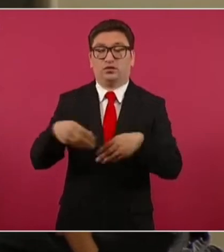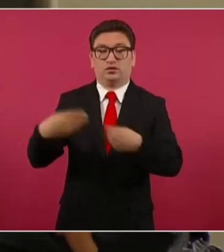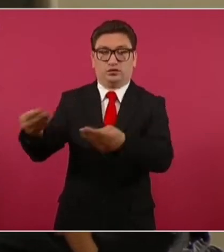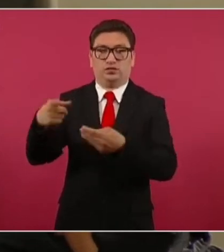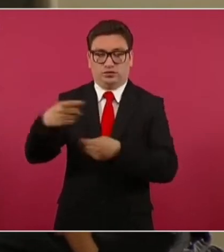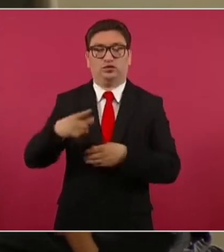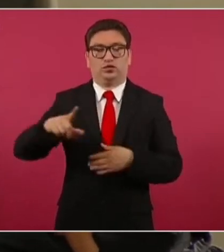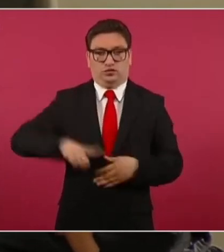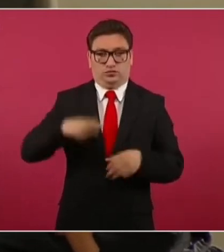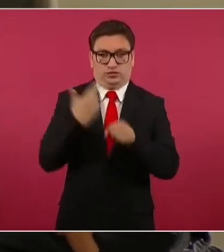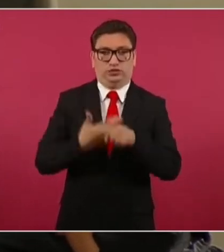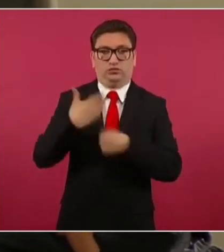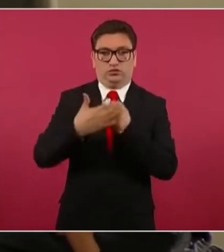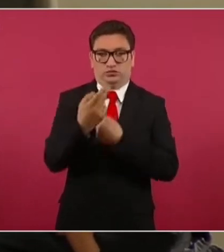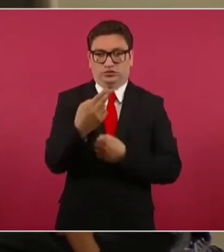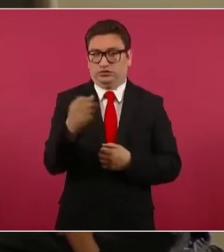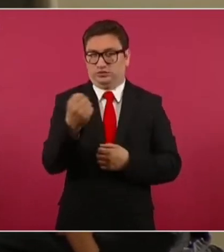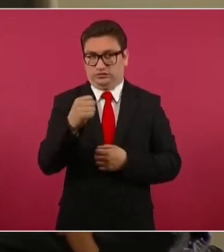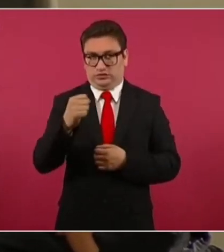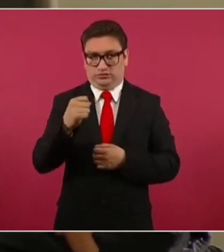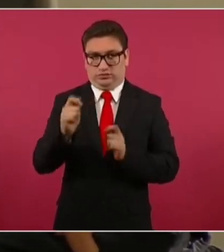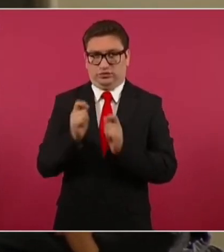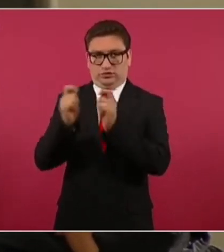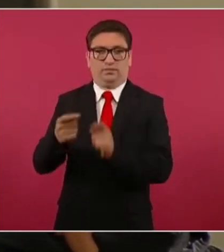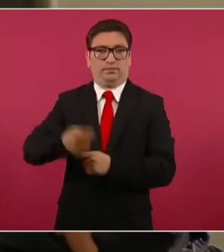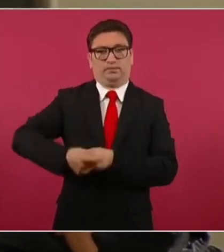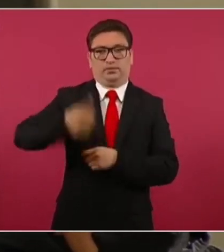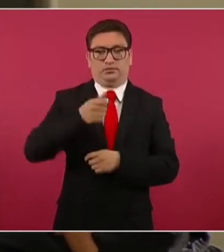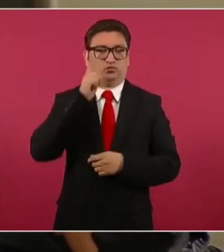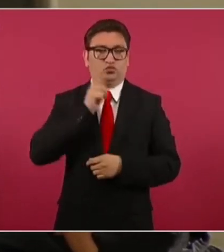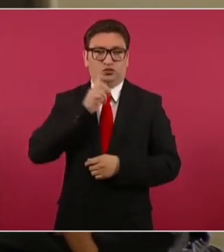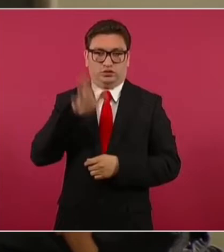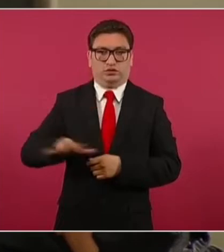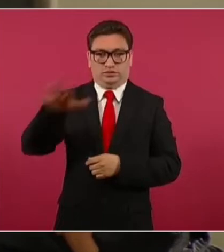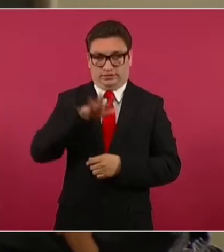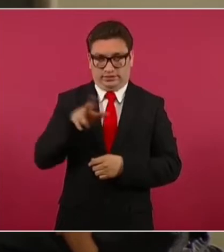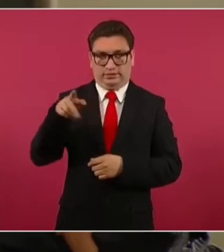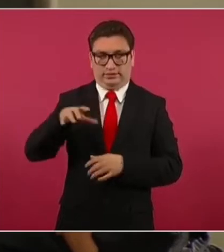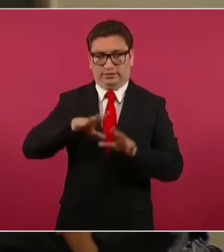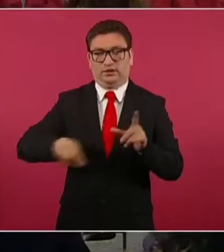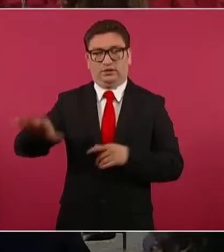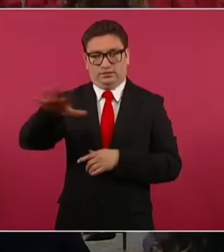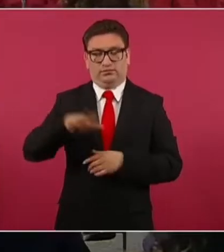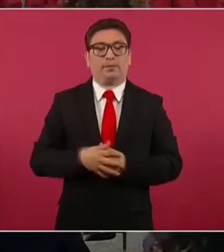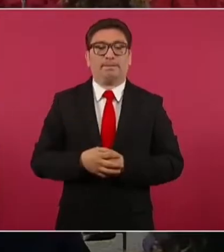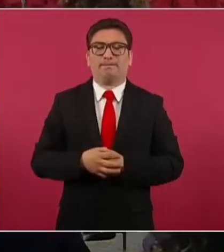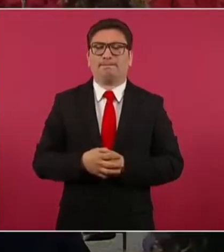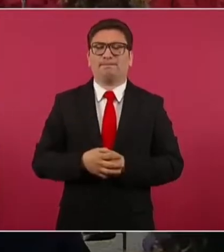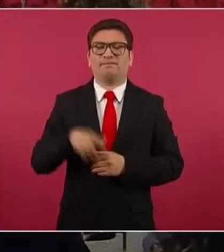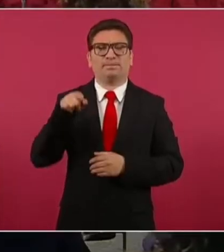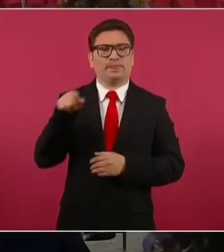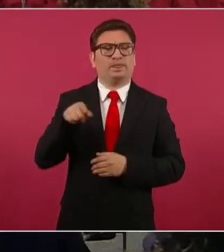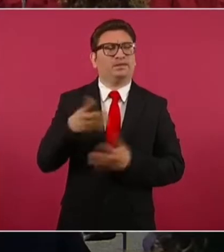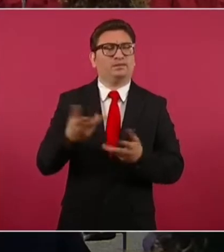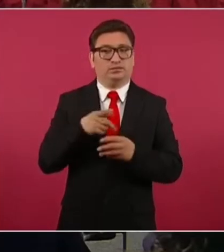gobernadora electa y se convertirá el próximo 25 de septiembre en la primera mujer que gobernará aquella entidad peninsular. En este caso en particular,